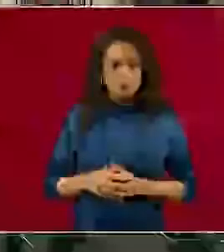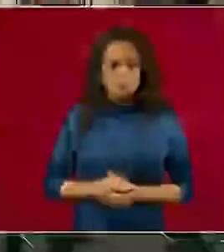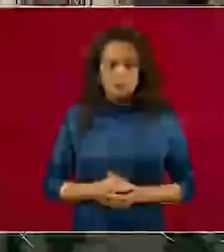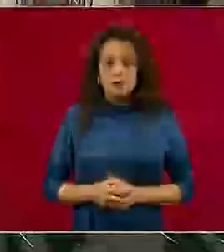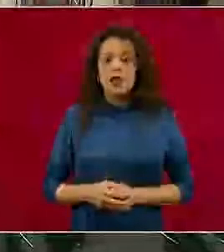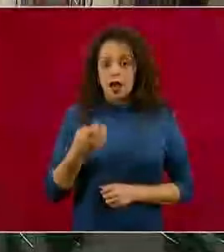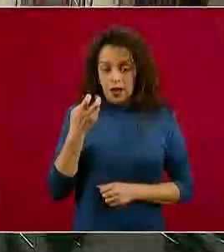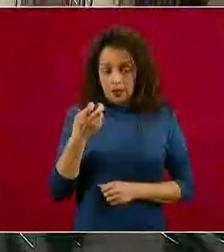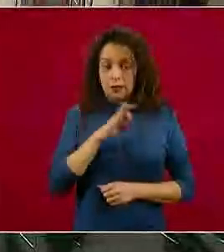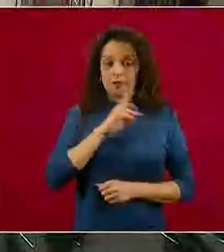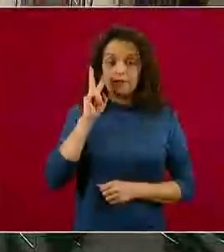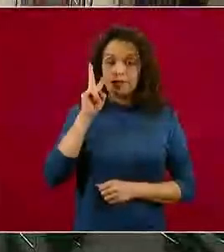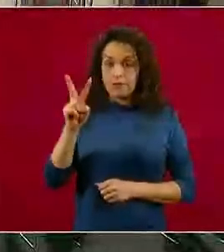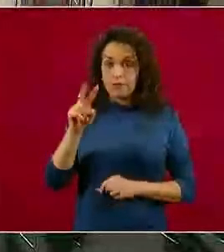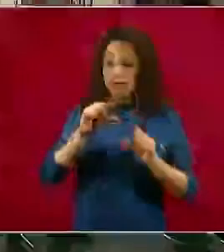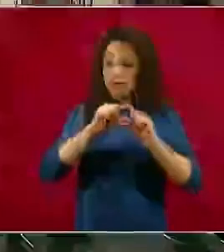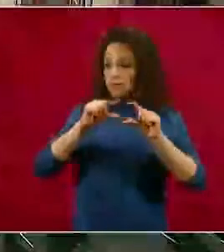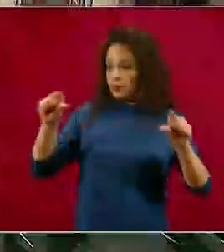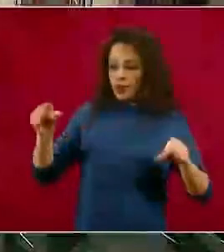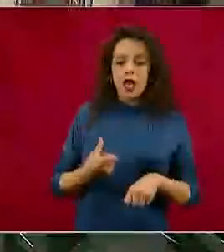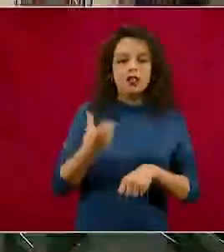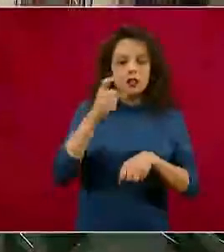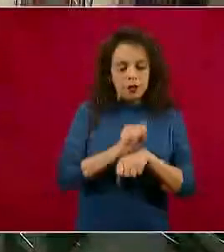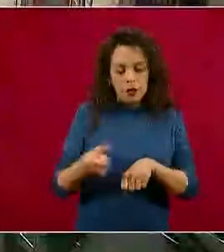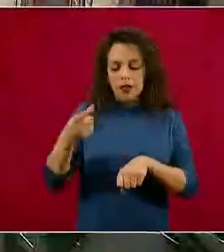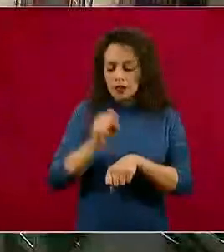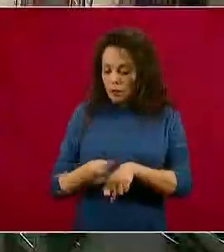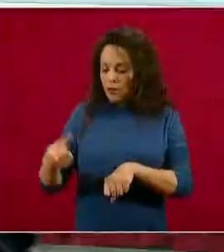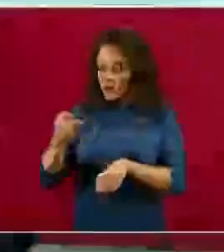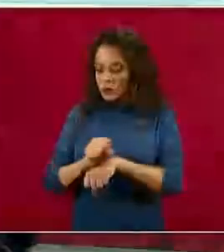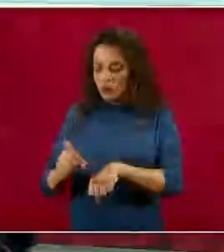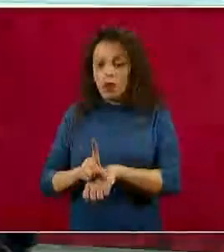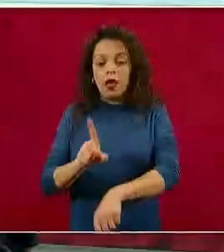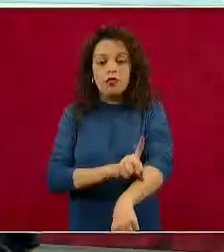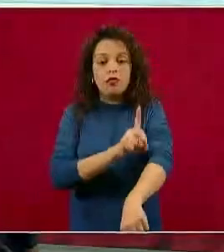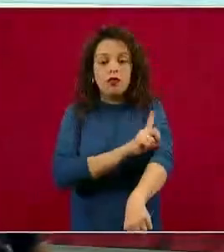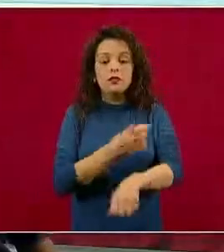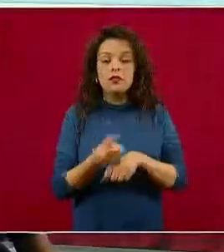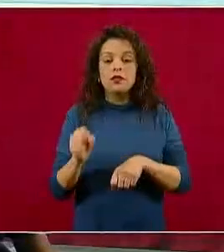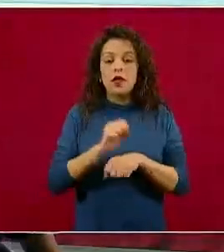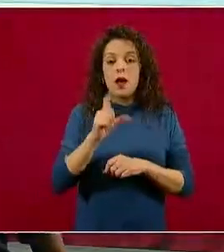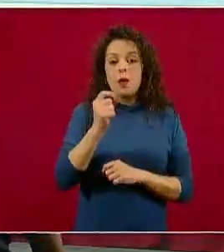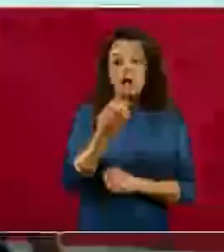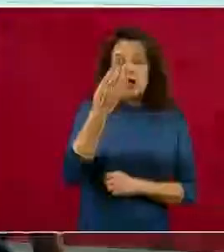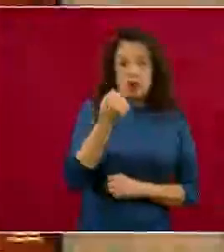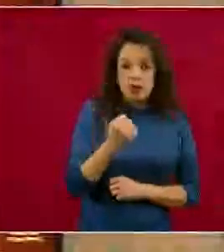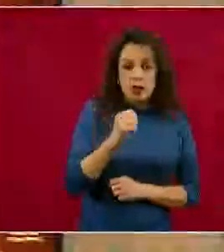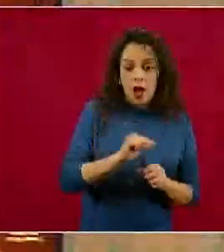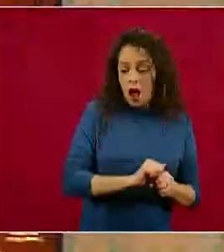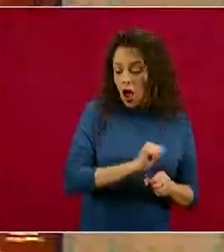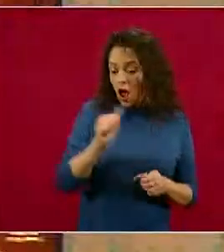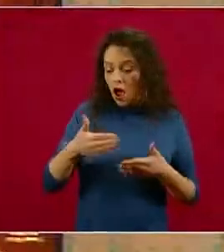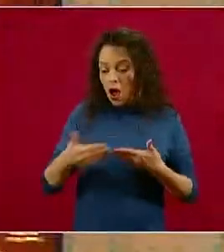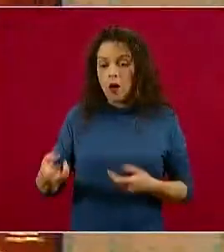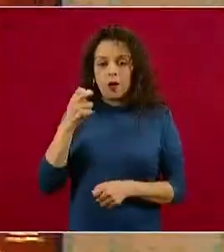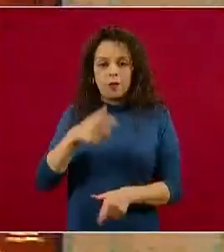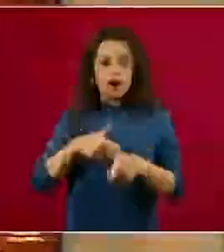tras semana prácticamente desde la semana 29, por eso hablamos de ya 14 semanas continuas,